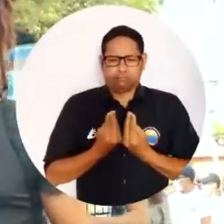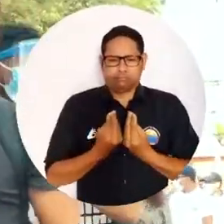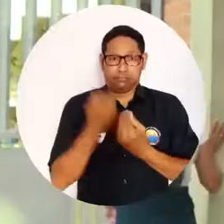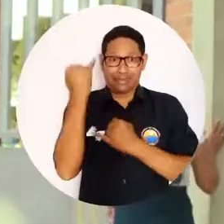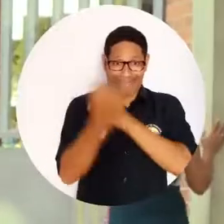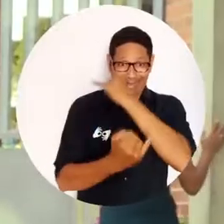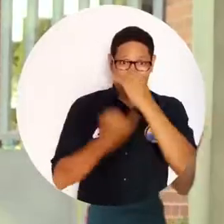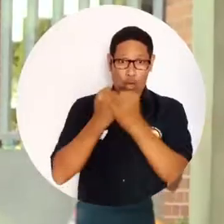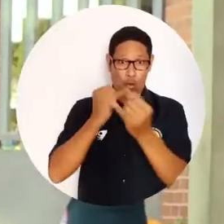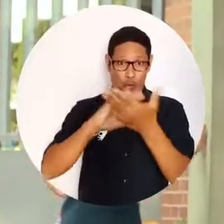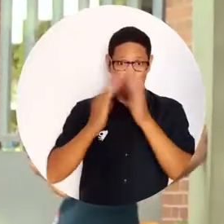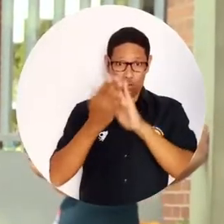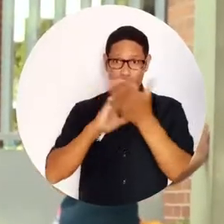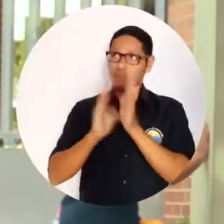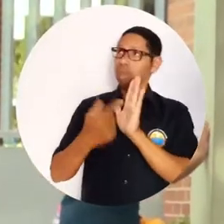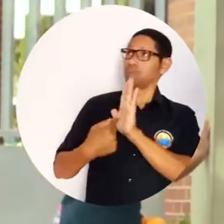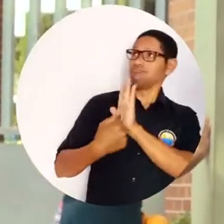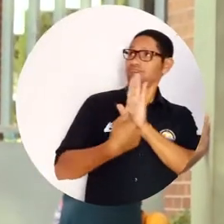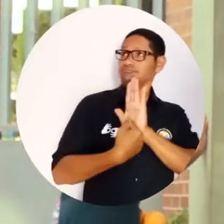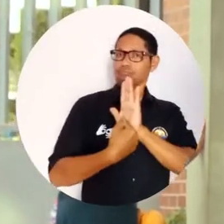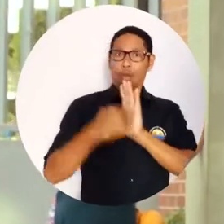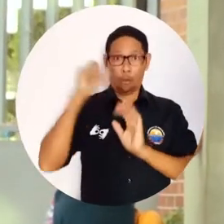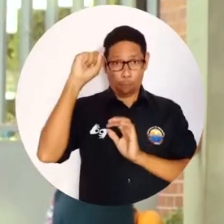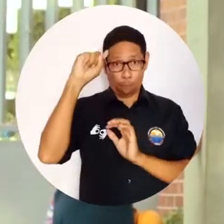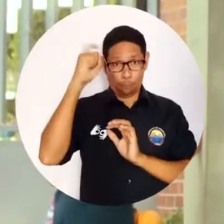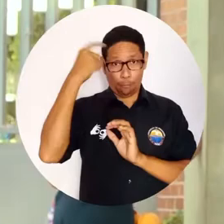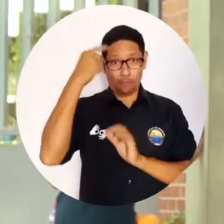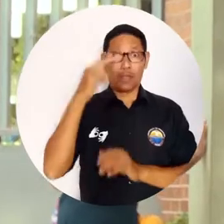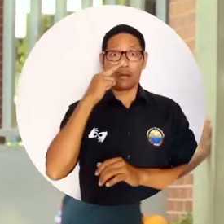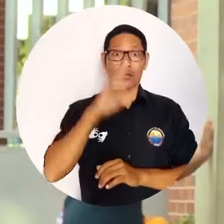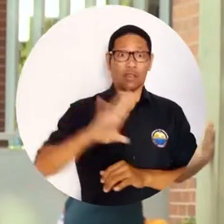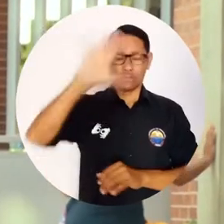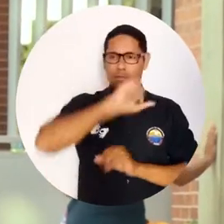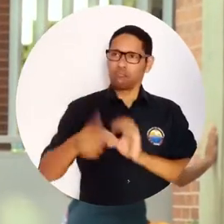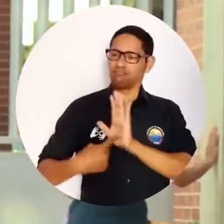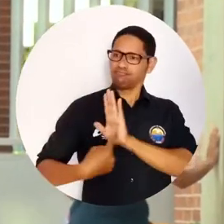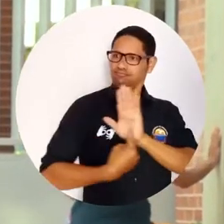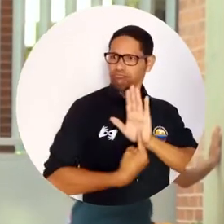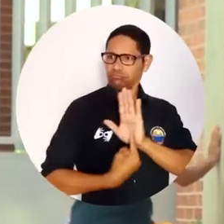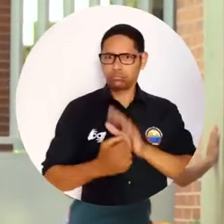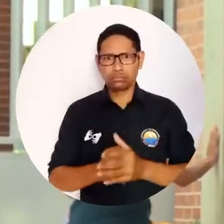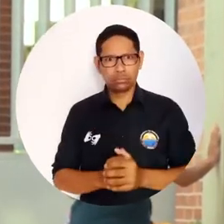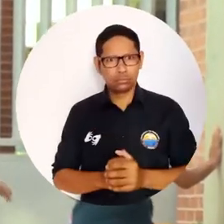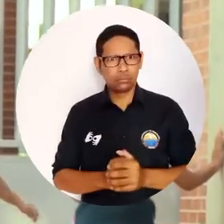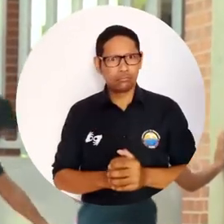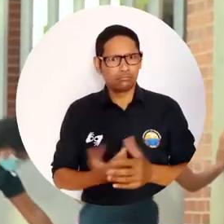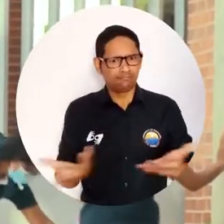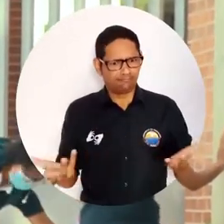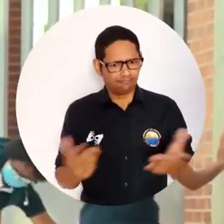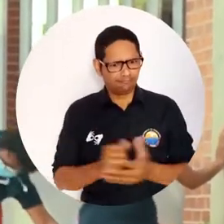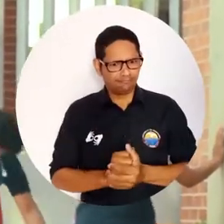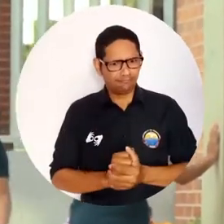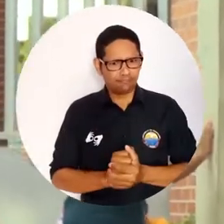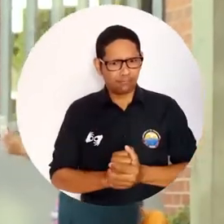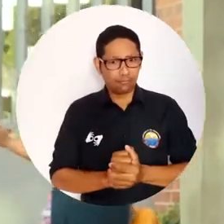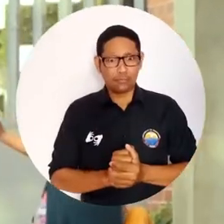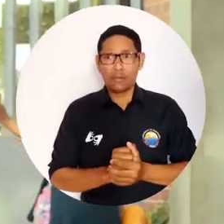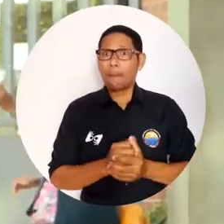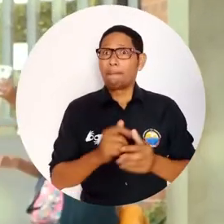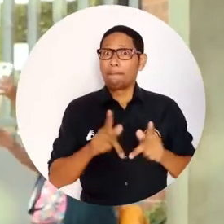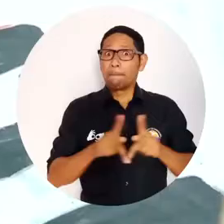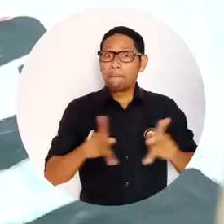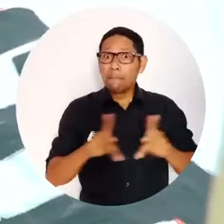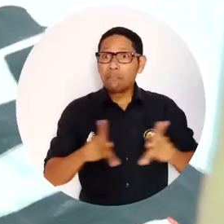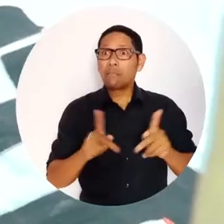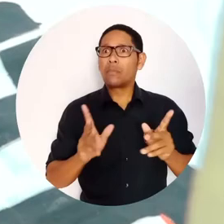comunidad internacional, al gobierno nacional, porque no es justo que por exigencias legítimas estén